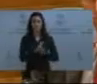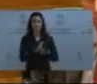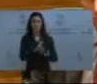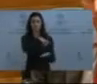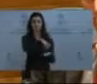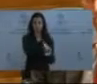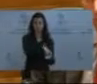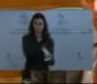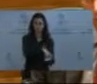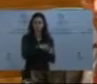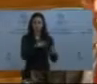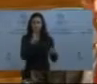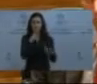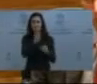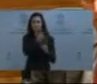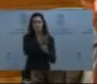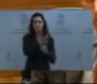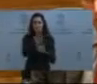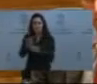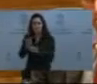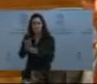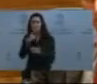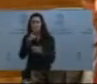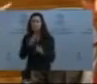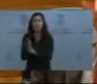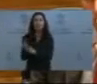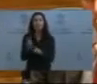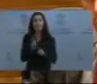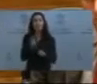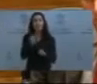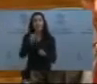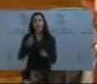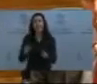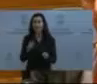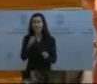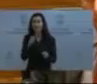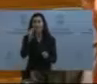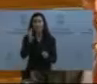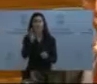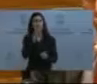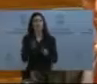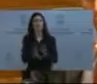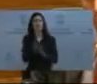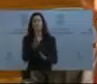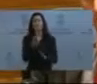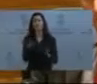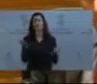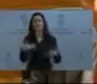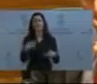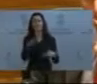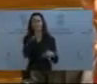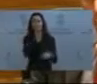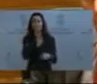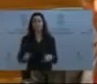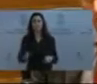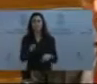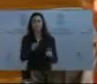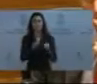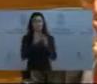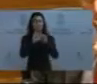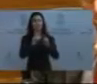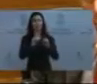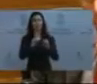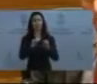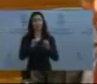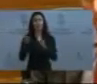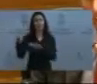enviando las notificaciones a los afectados por las devoluciones del ERA, pero vemos que no se avanza nada al respecto de esas personas que renunciaron a la